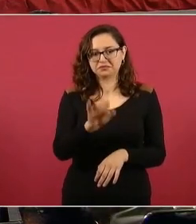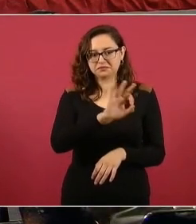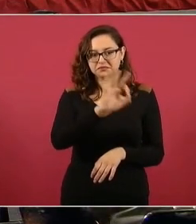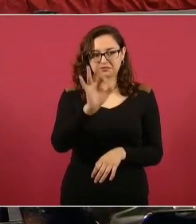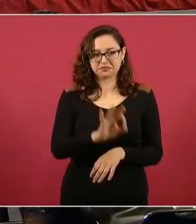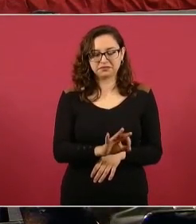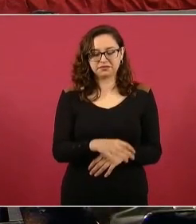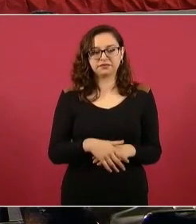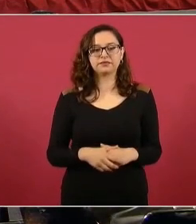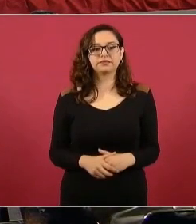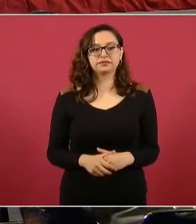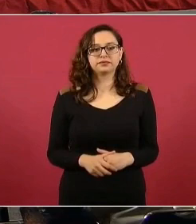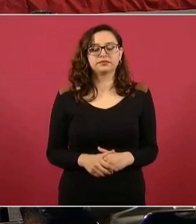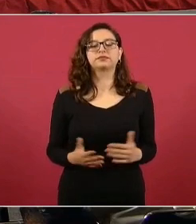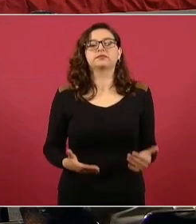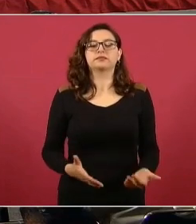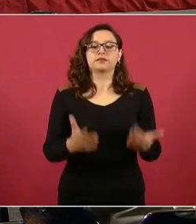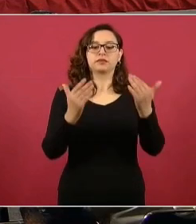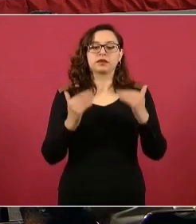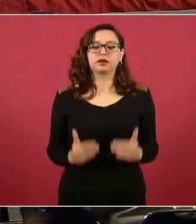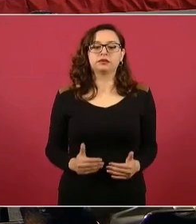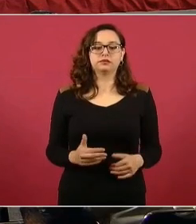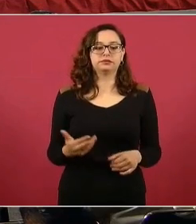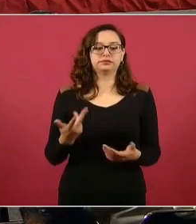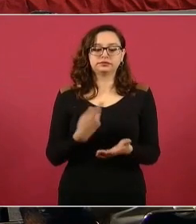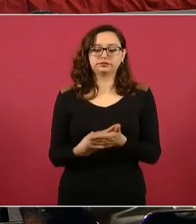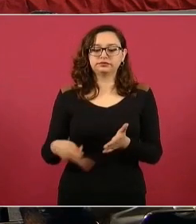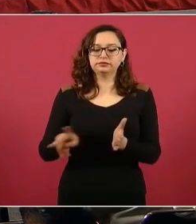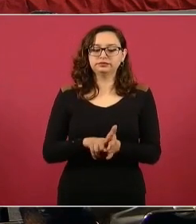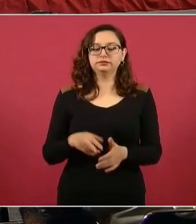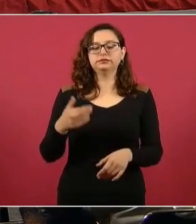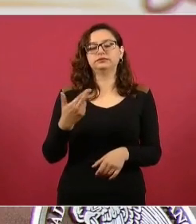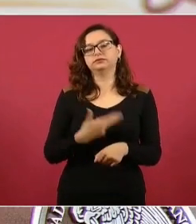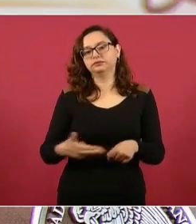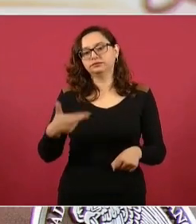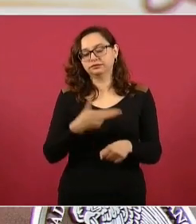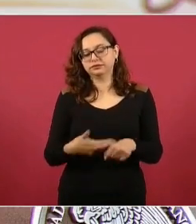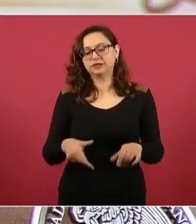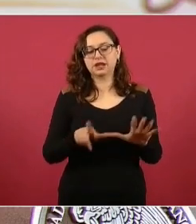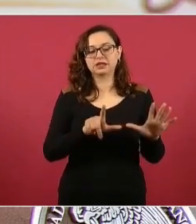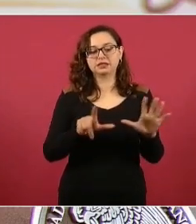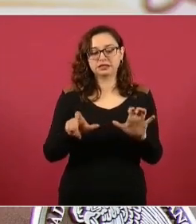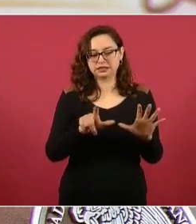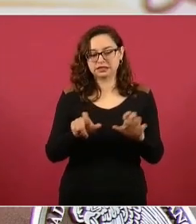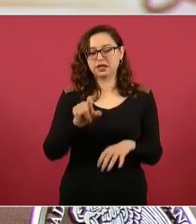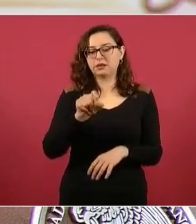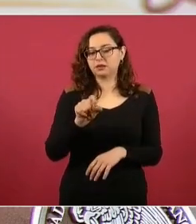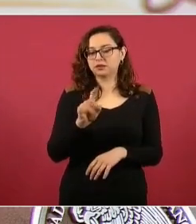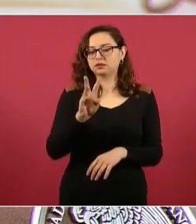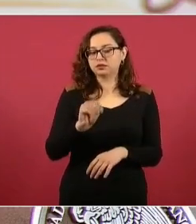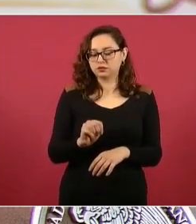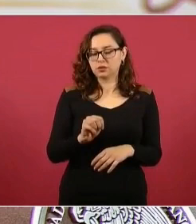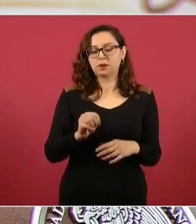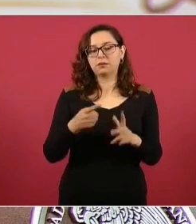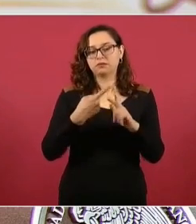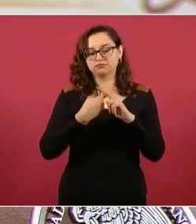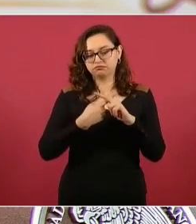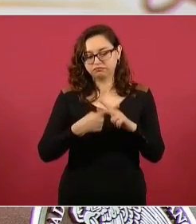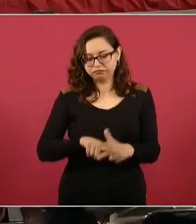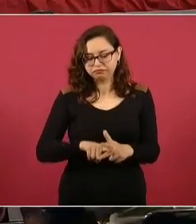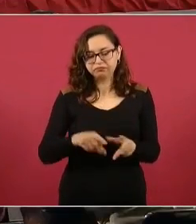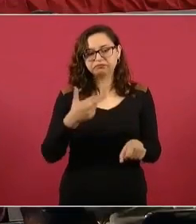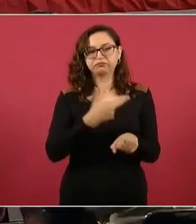especialistas y respecto al proceso de basificación 729 personas que han iniciado su proceso de basificación de las